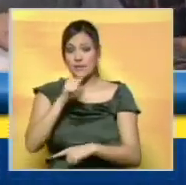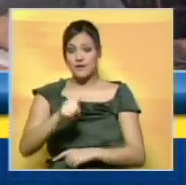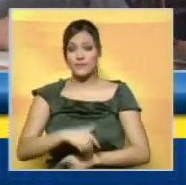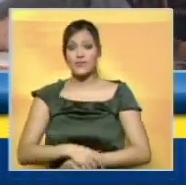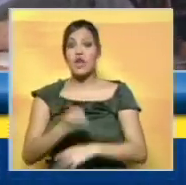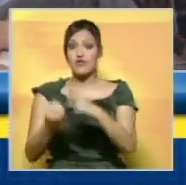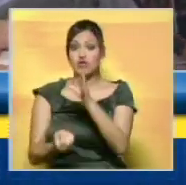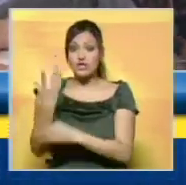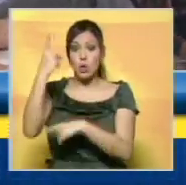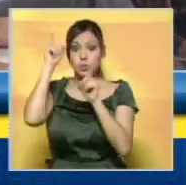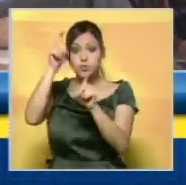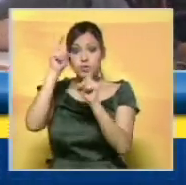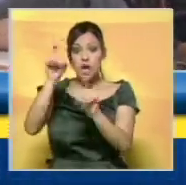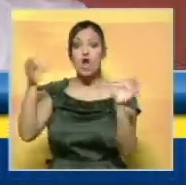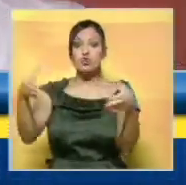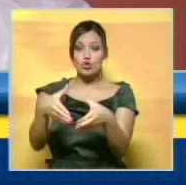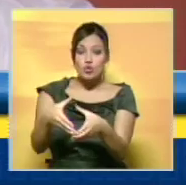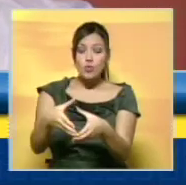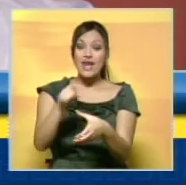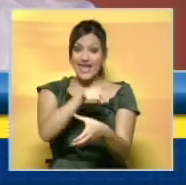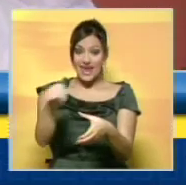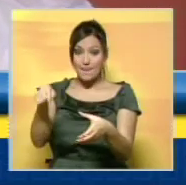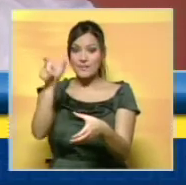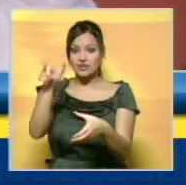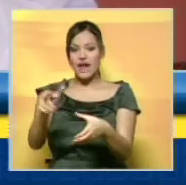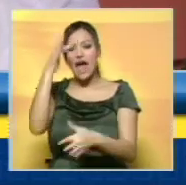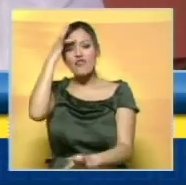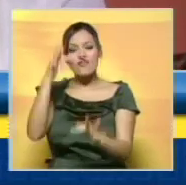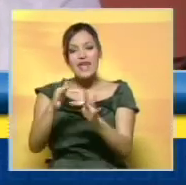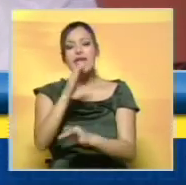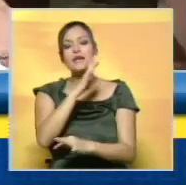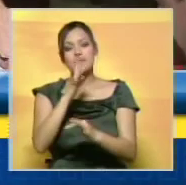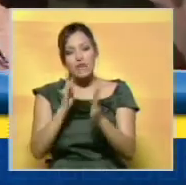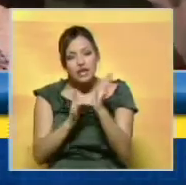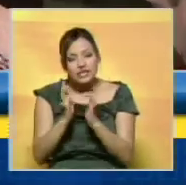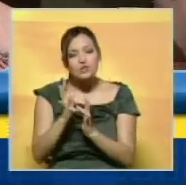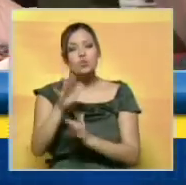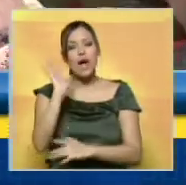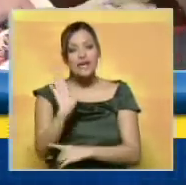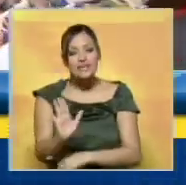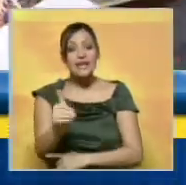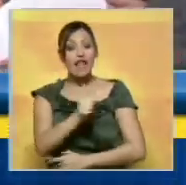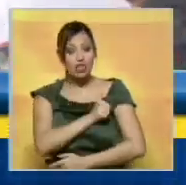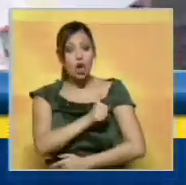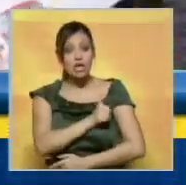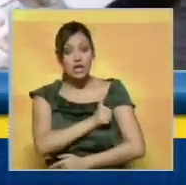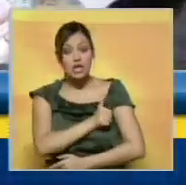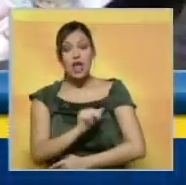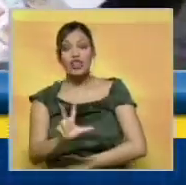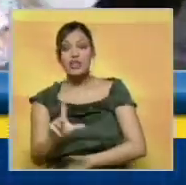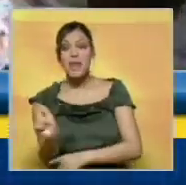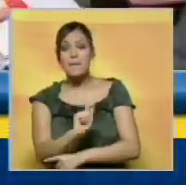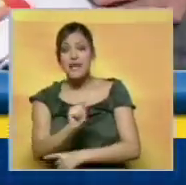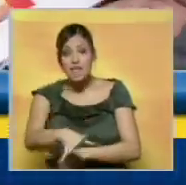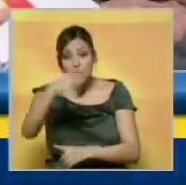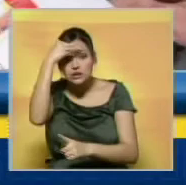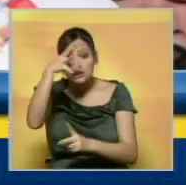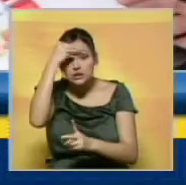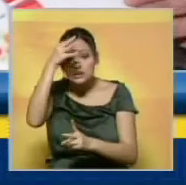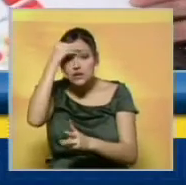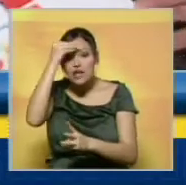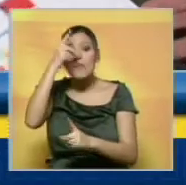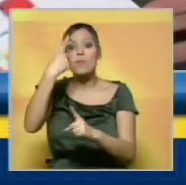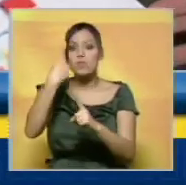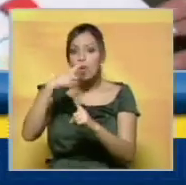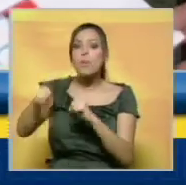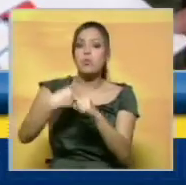Venezuela entrena a un grupo de voceros quienes a través de la fe cristiana y fidelidad a la doctrina del catolicismo, en 3 meses son preparados para llevar el